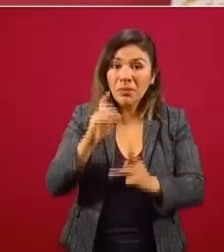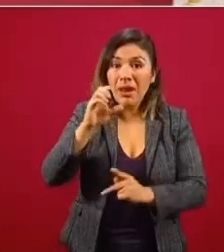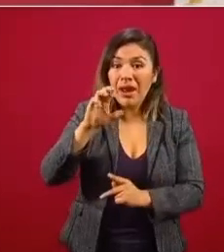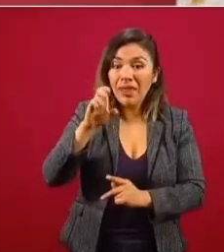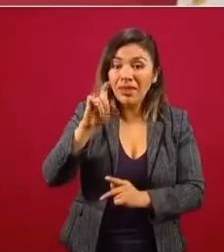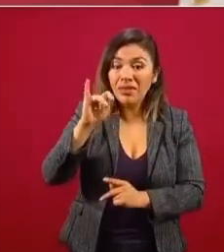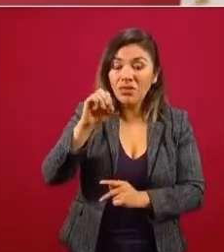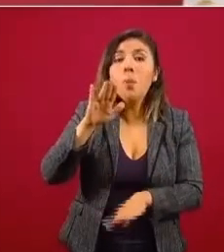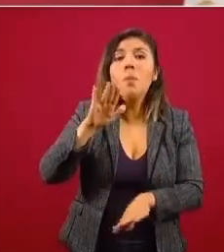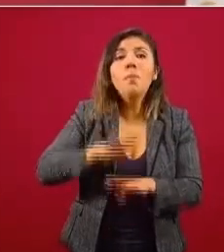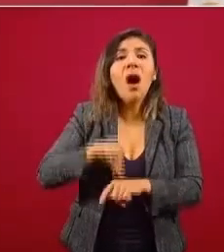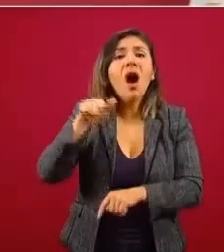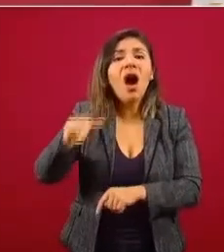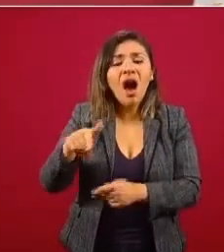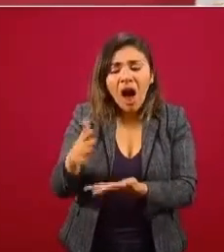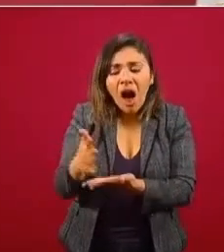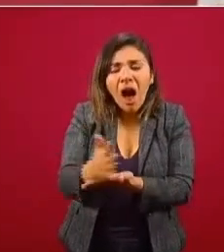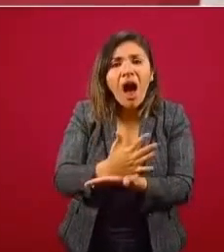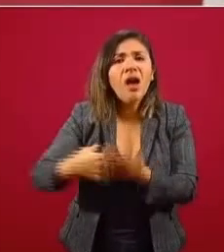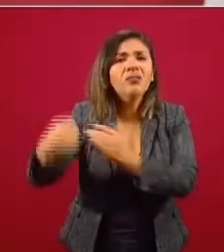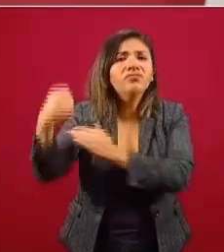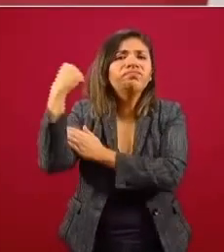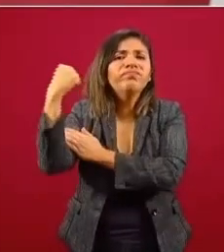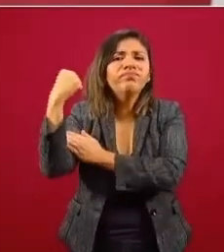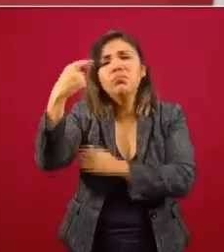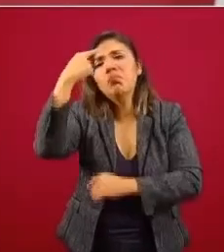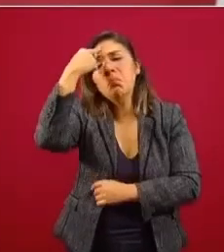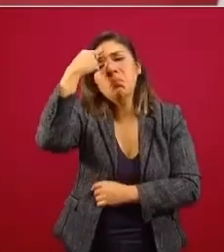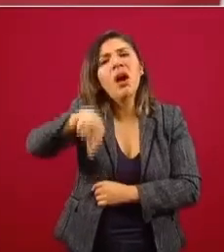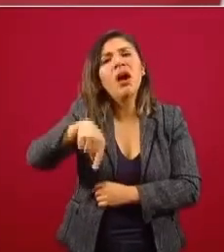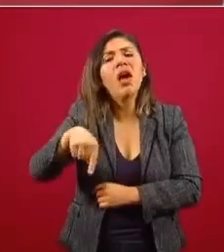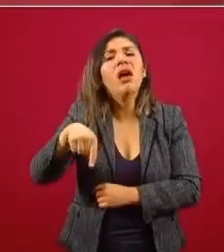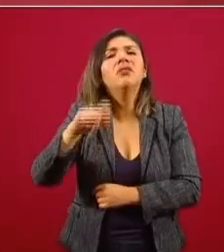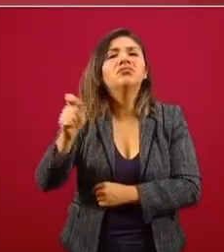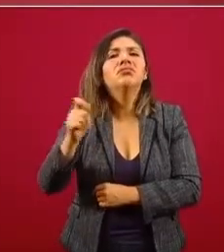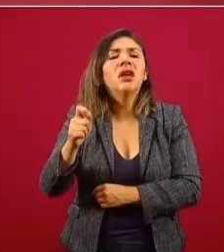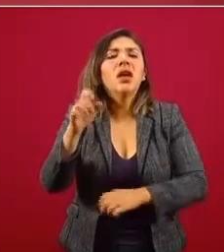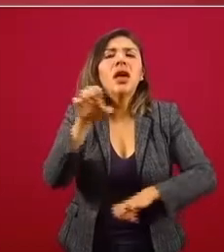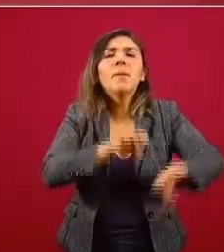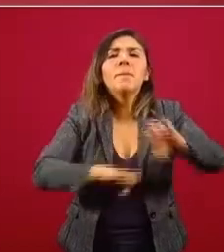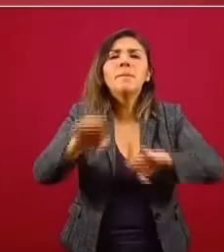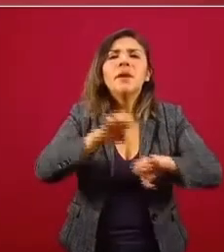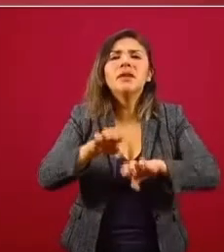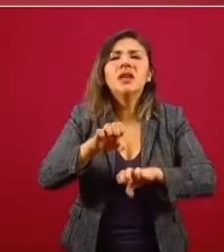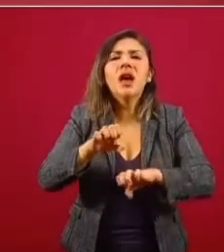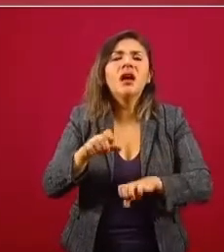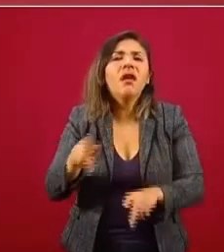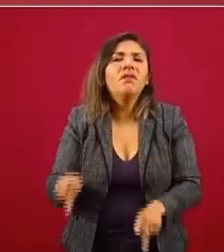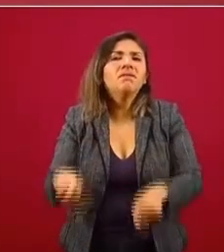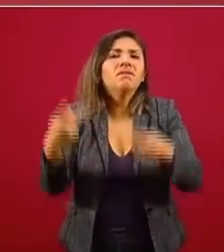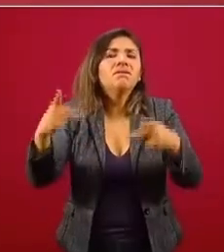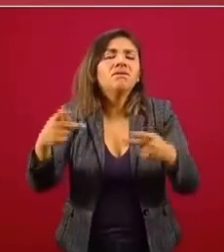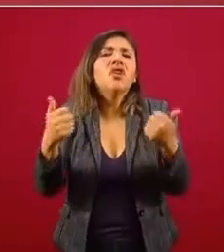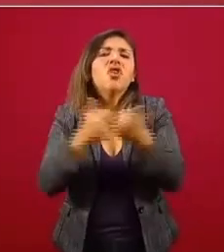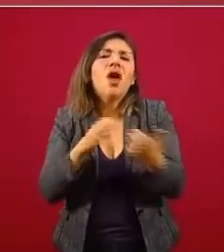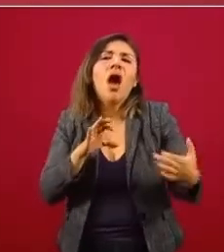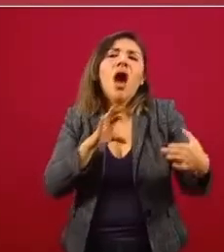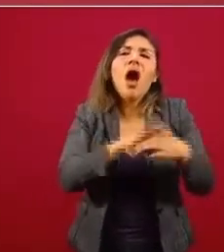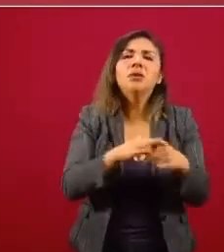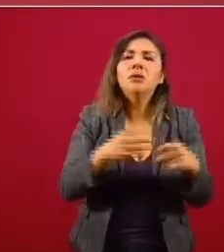era ganancia para las inmobiliarias vinculadas a políticos